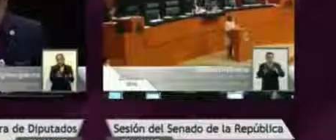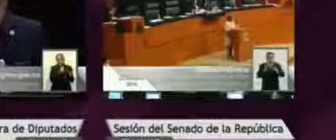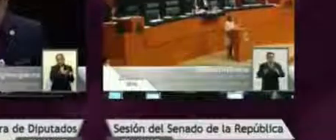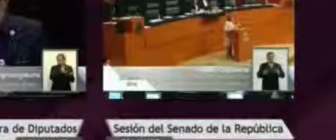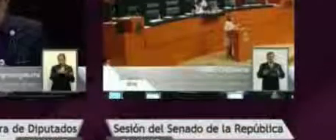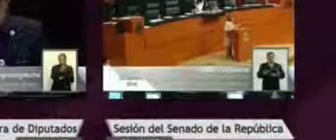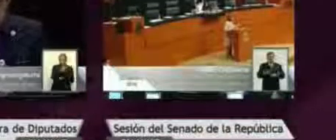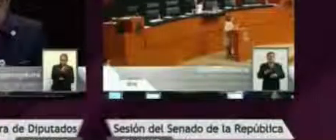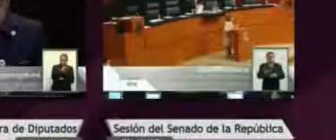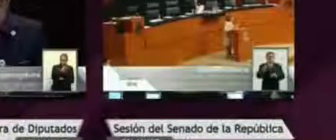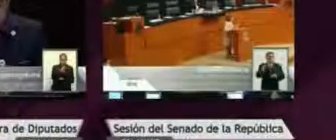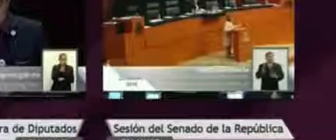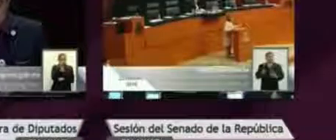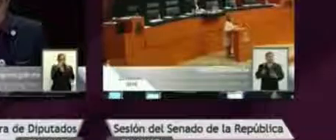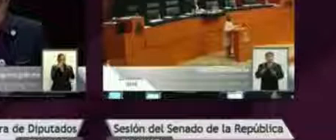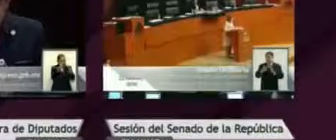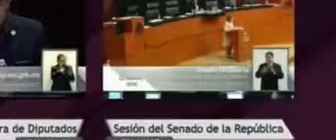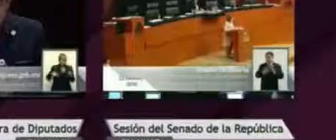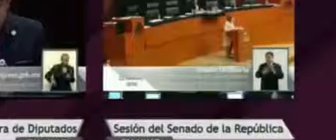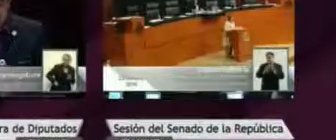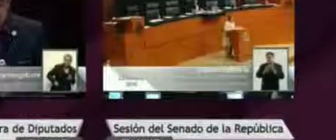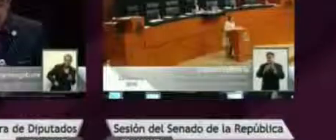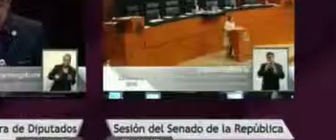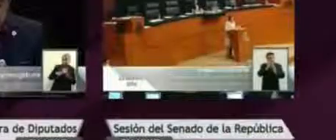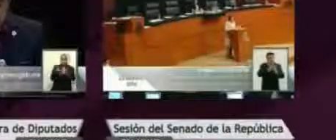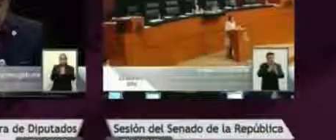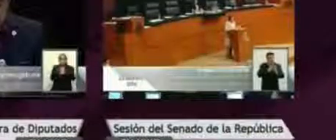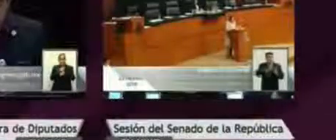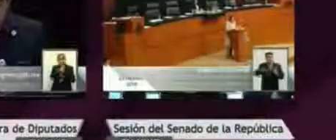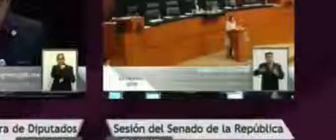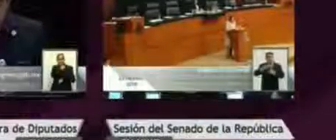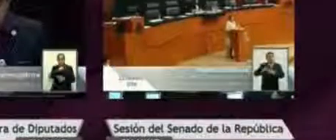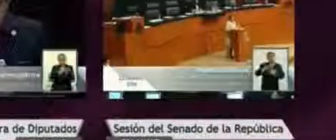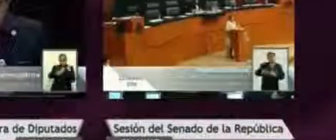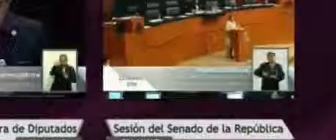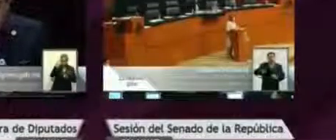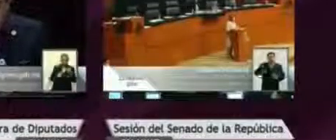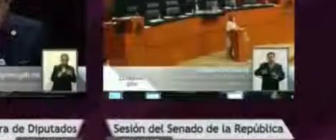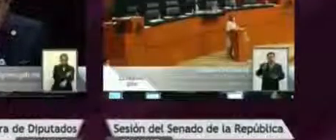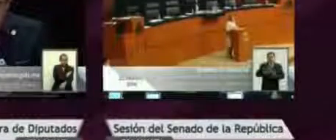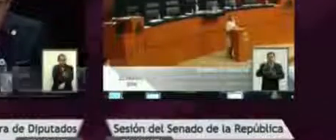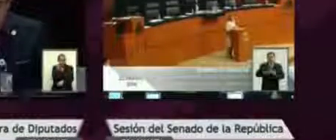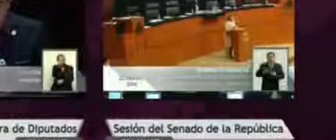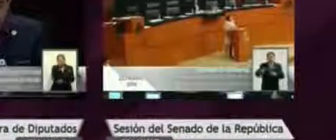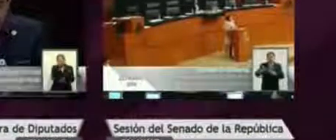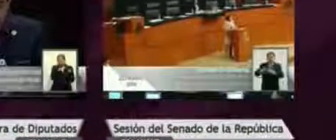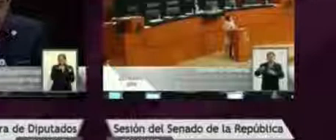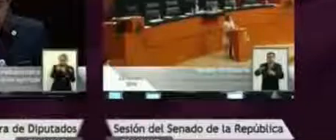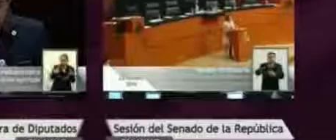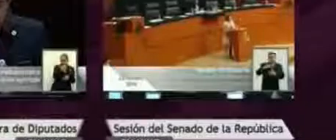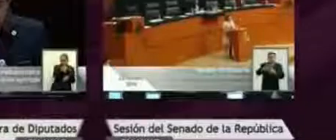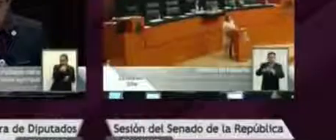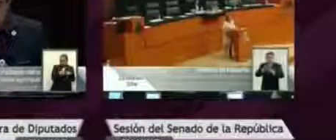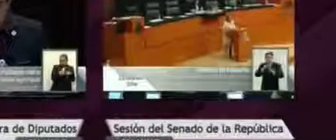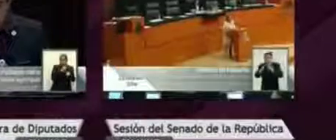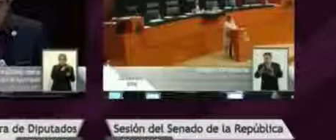sus tratamientos de diálisis, hemodiálisis y trasplantes que se ha convertido en una patología frecuente a nivel nacional que genera